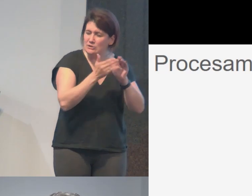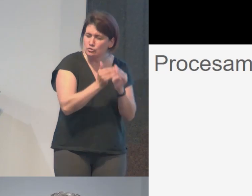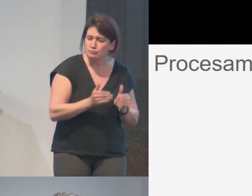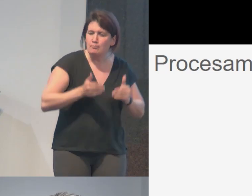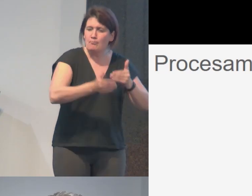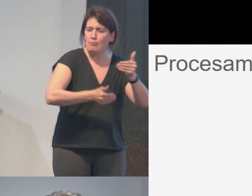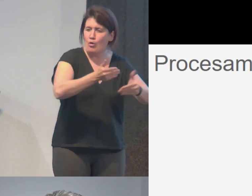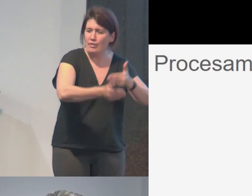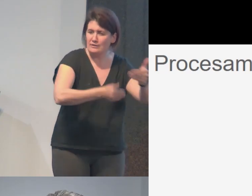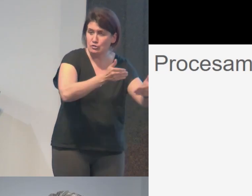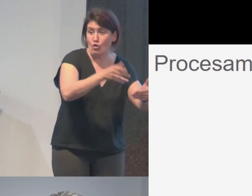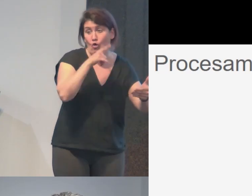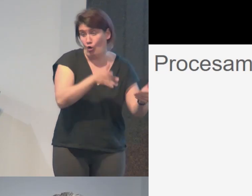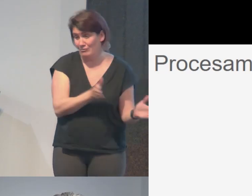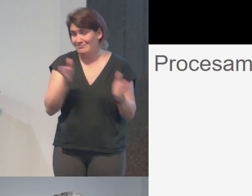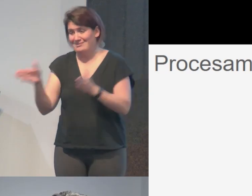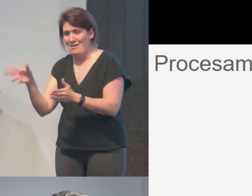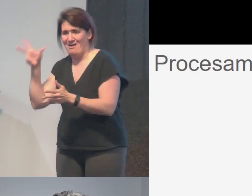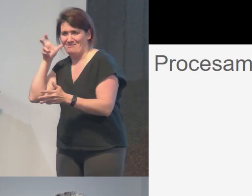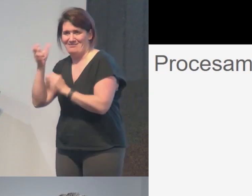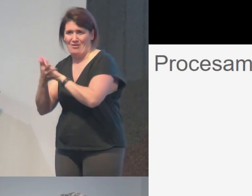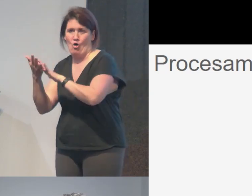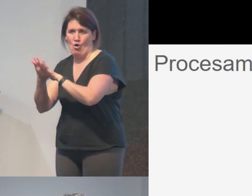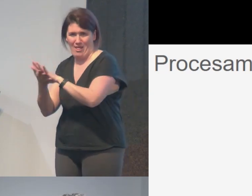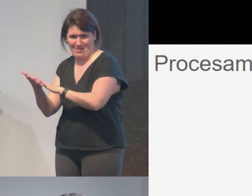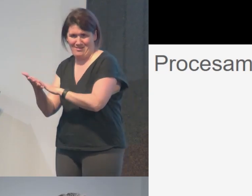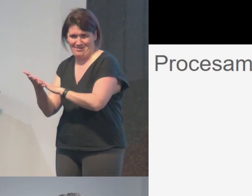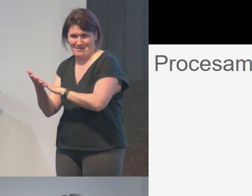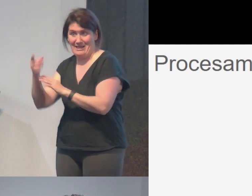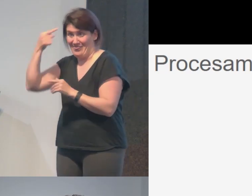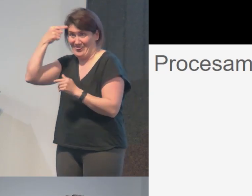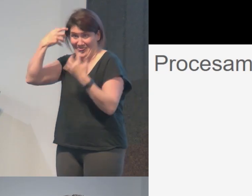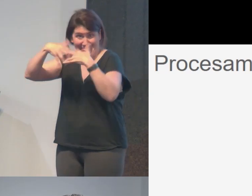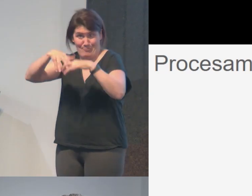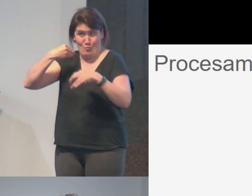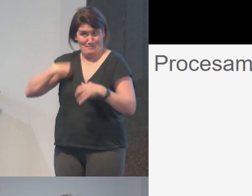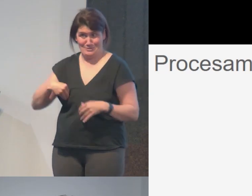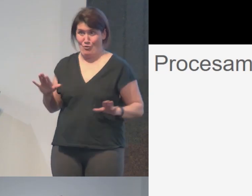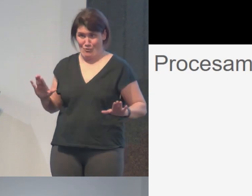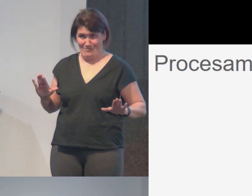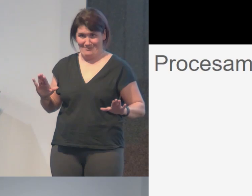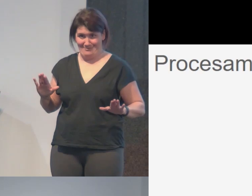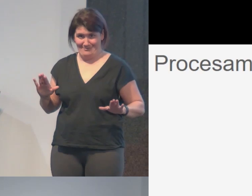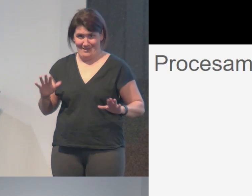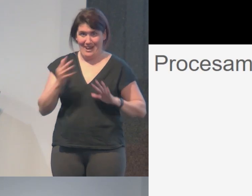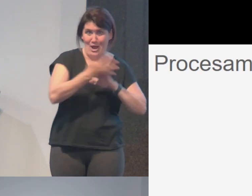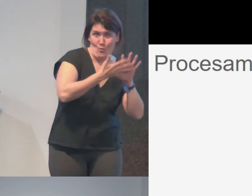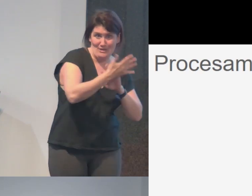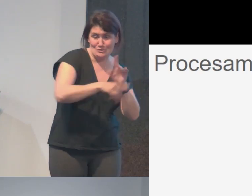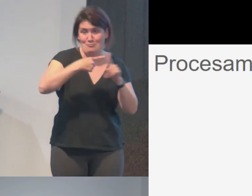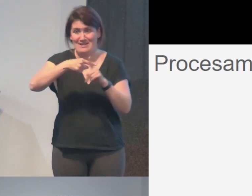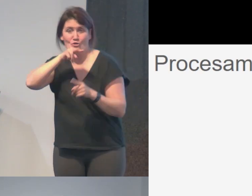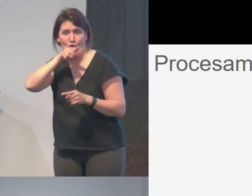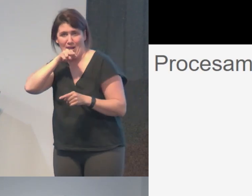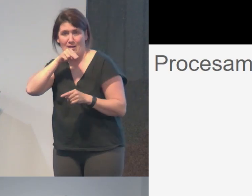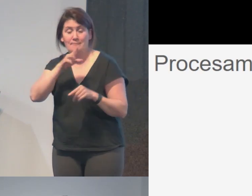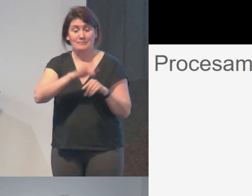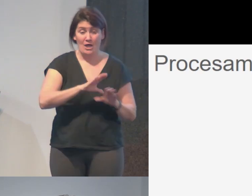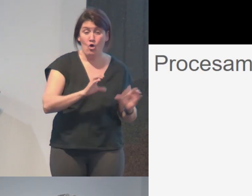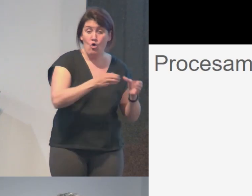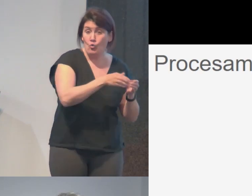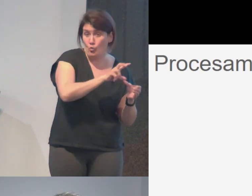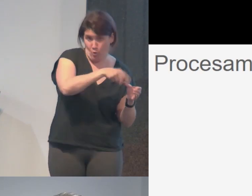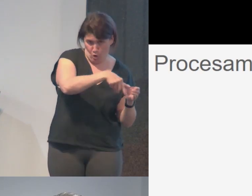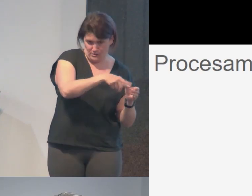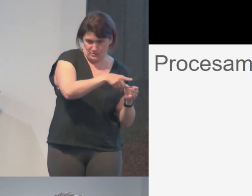la lengua oral escuchada en el mismo cerebro. El otro grupo de